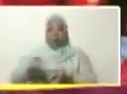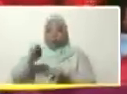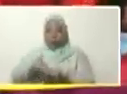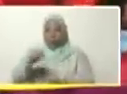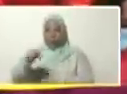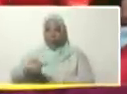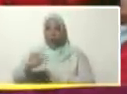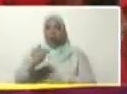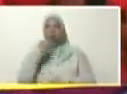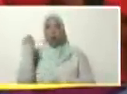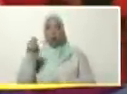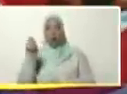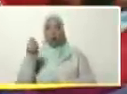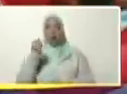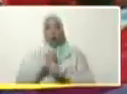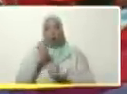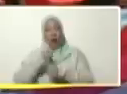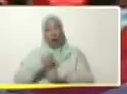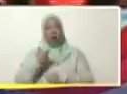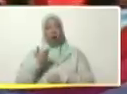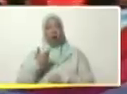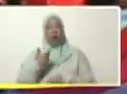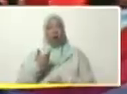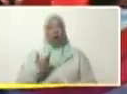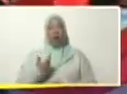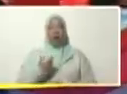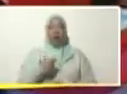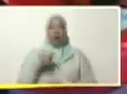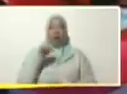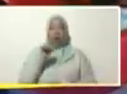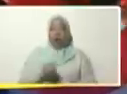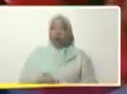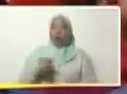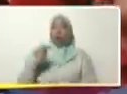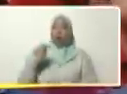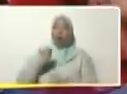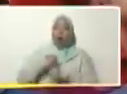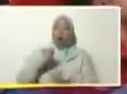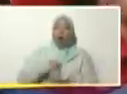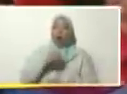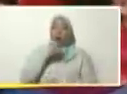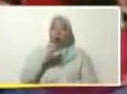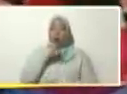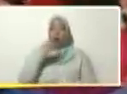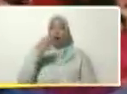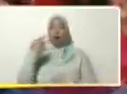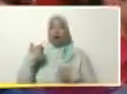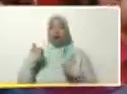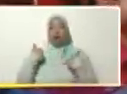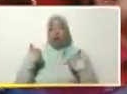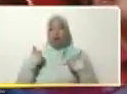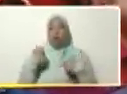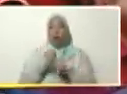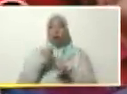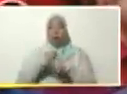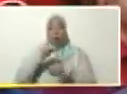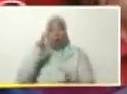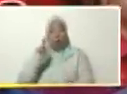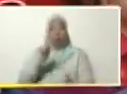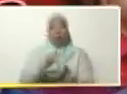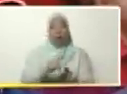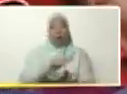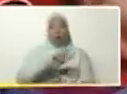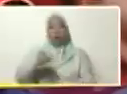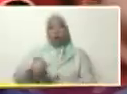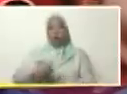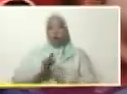Que la clase trabajadora petrolera reafirma su inalterable compromiso y su patriotismo, colocándonos